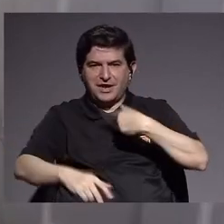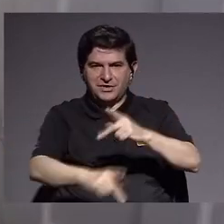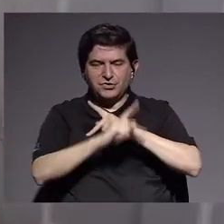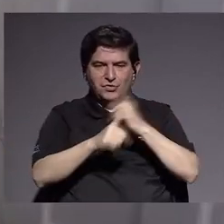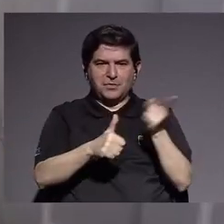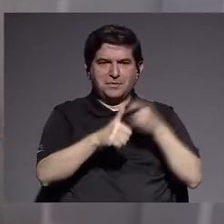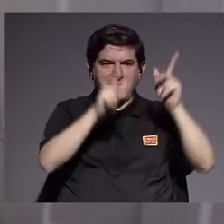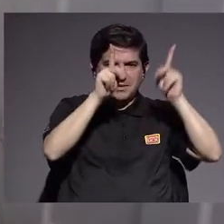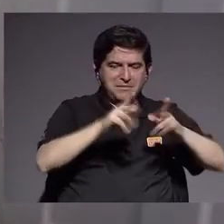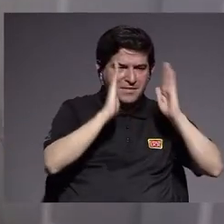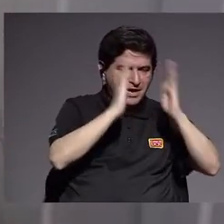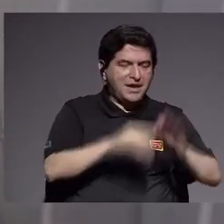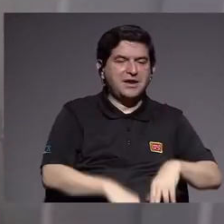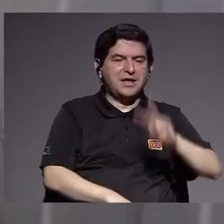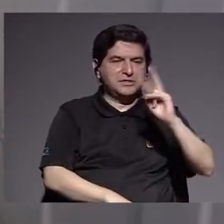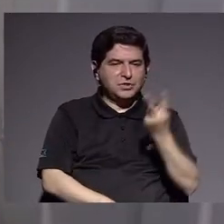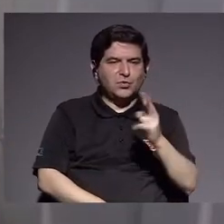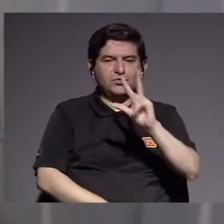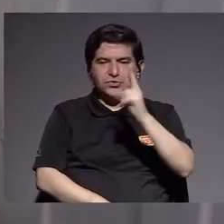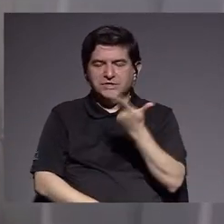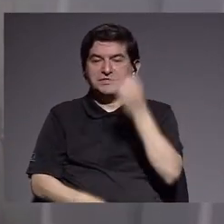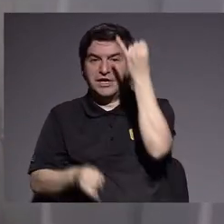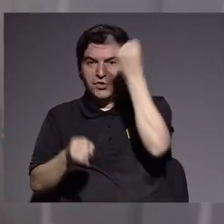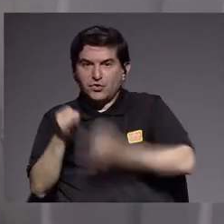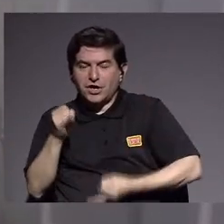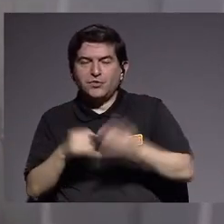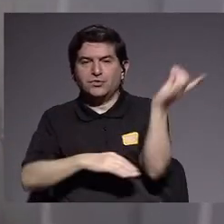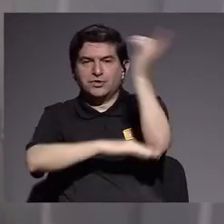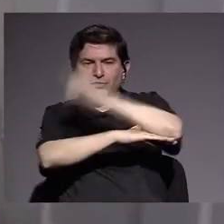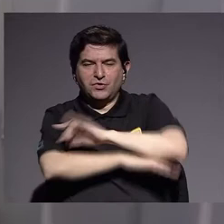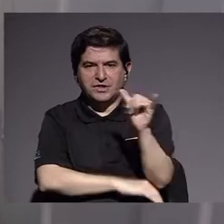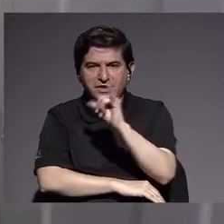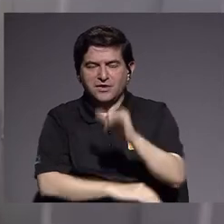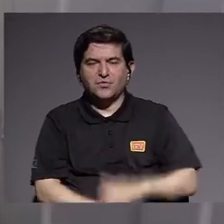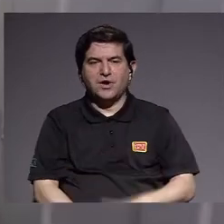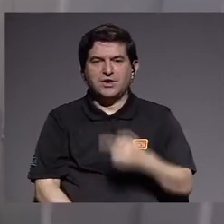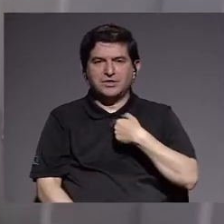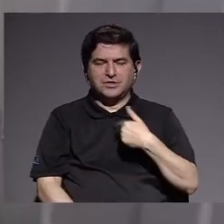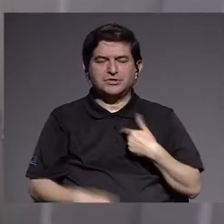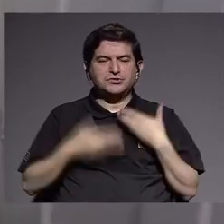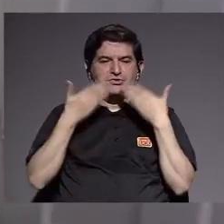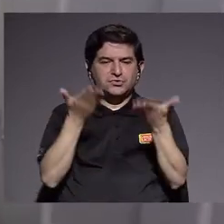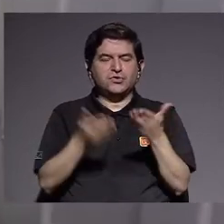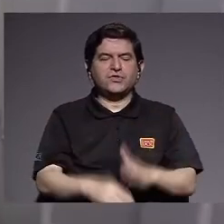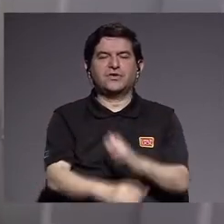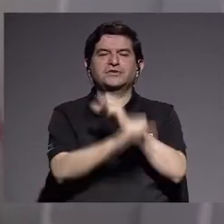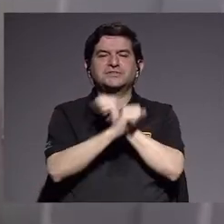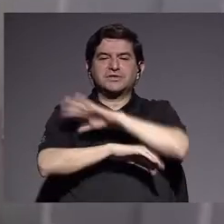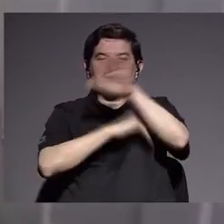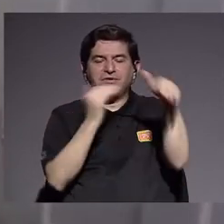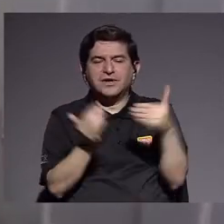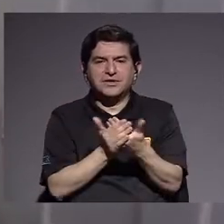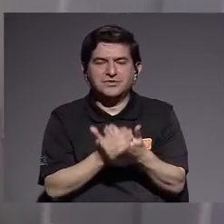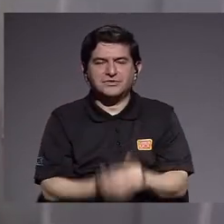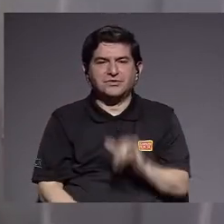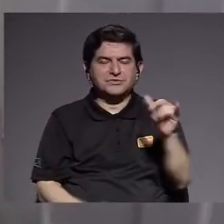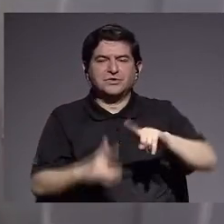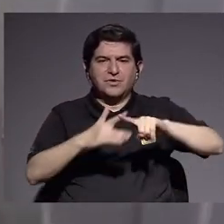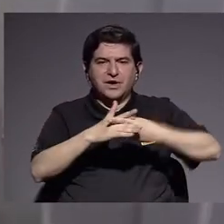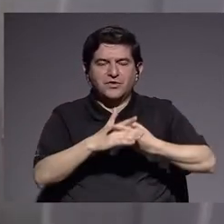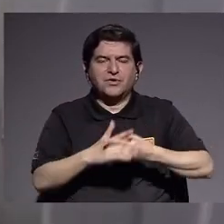final del día y le terminé ofreciendo una super seguridad como si con él hubiera empezado el día entonces eso ha sido como la